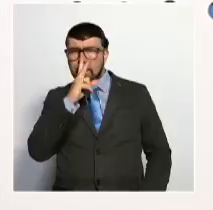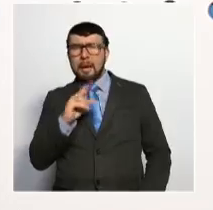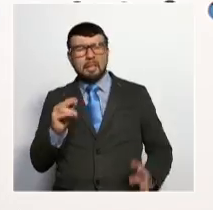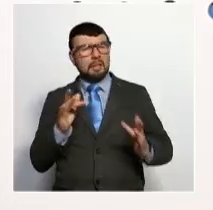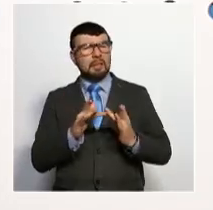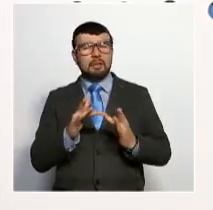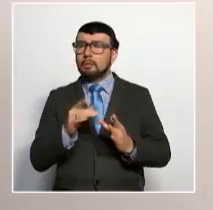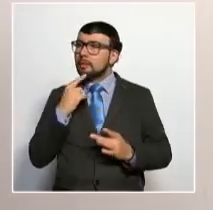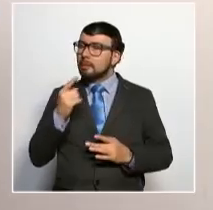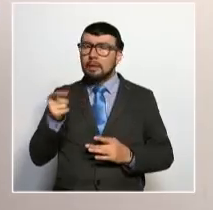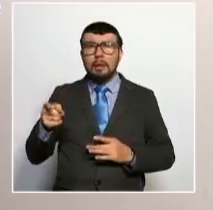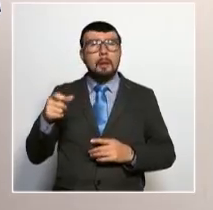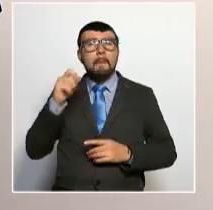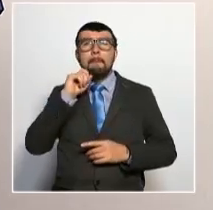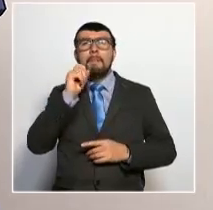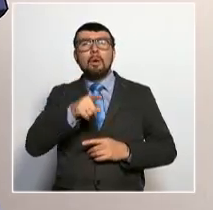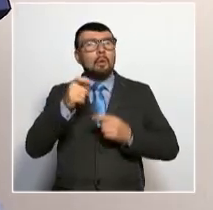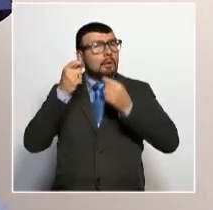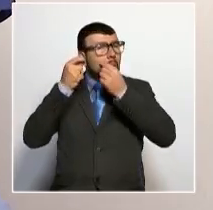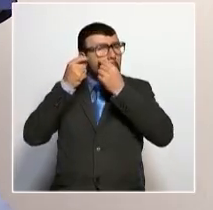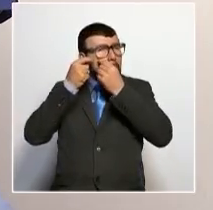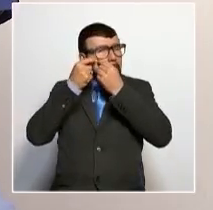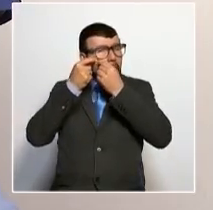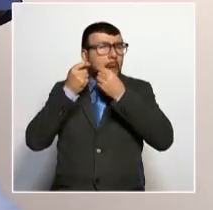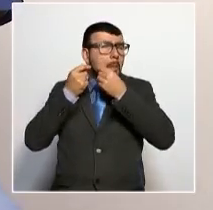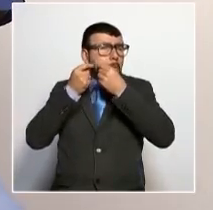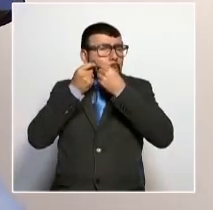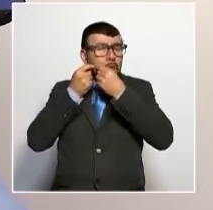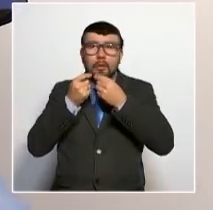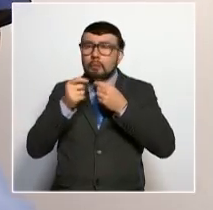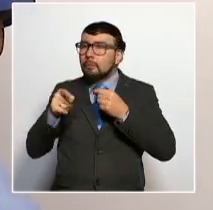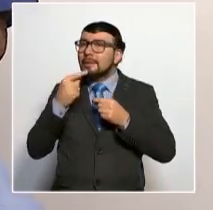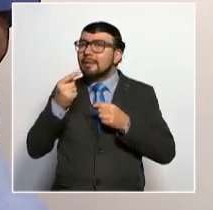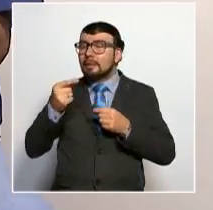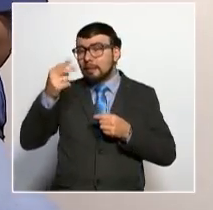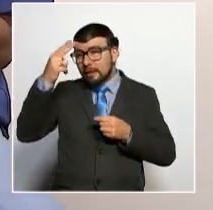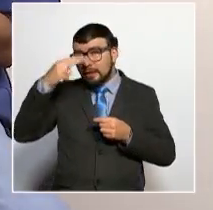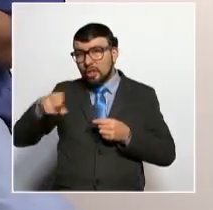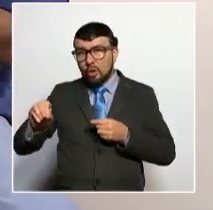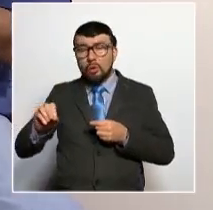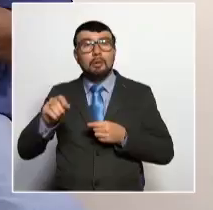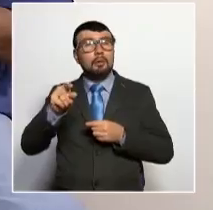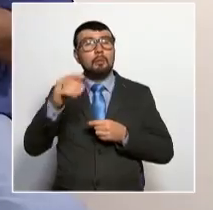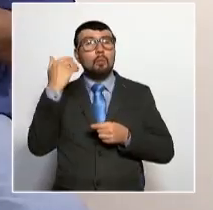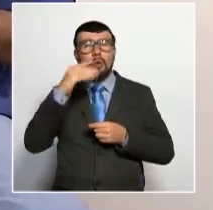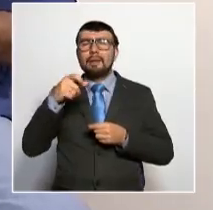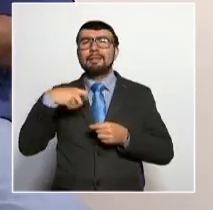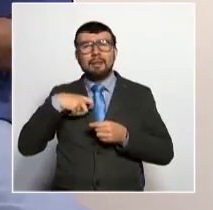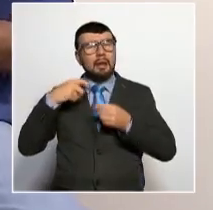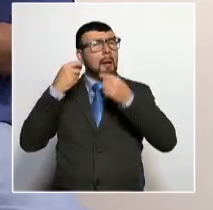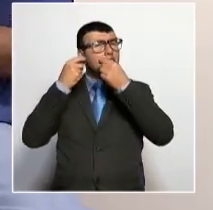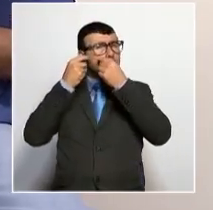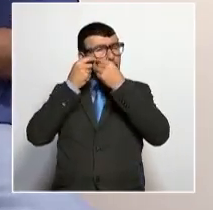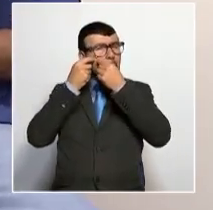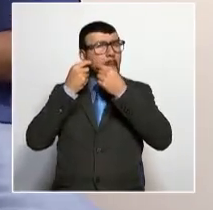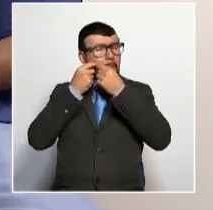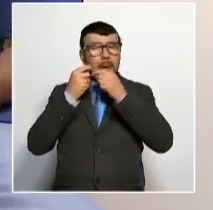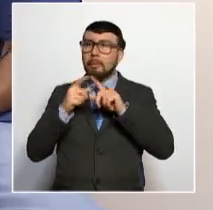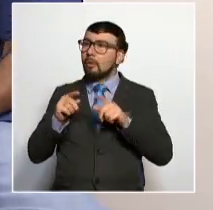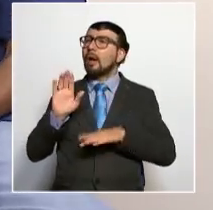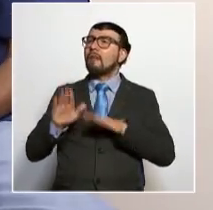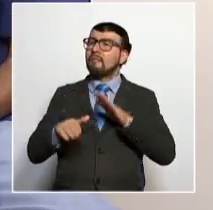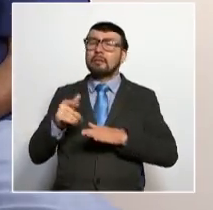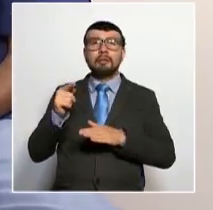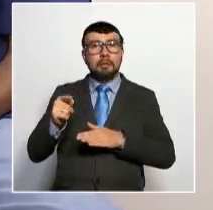Preguntan sobre acné. Pues están hablando de que el hijo, una señora, su hijo tiene acné, pero hemos visto que el acné se relaciona con